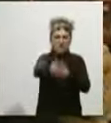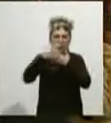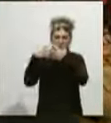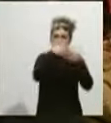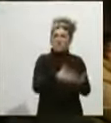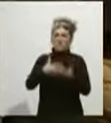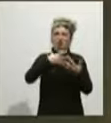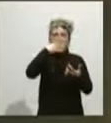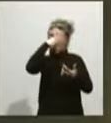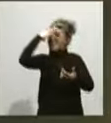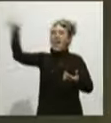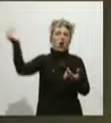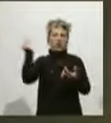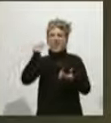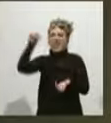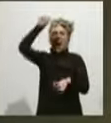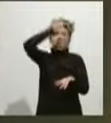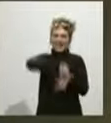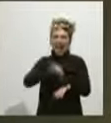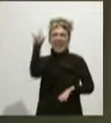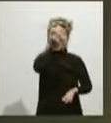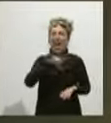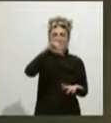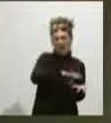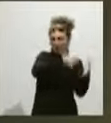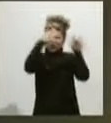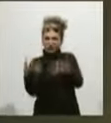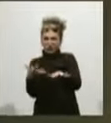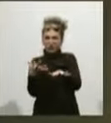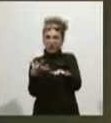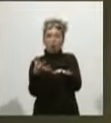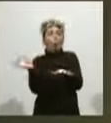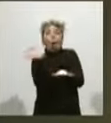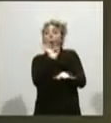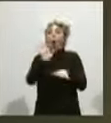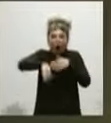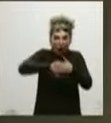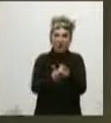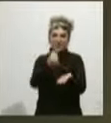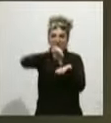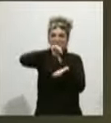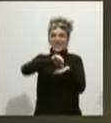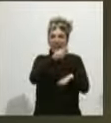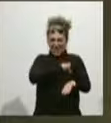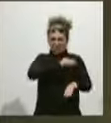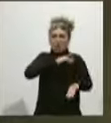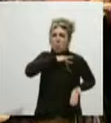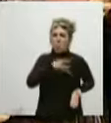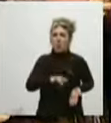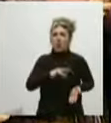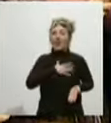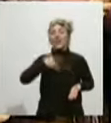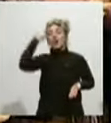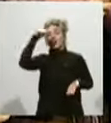sea la capital de Canarias, la capital de España. Quiero que sepan que Arrecife